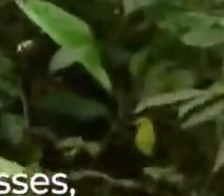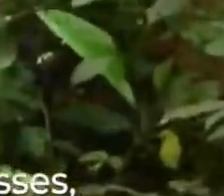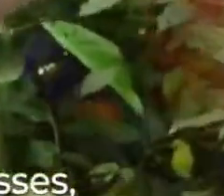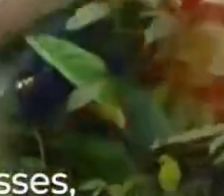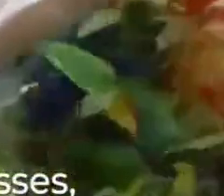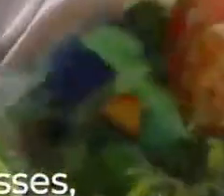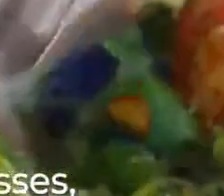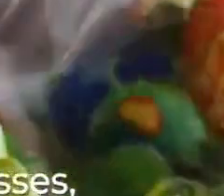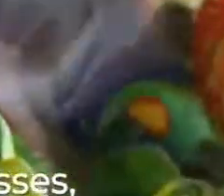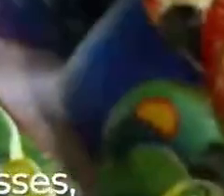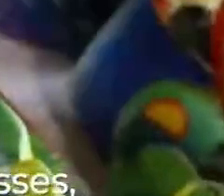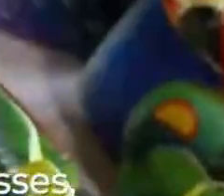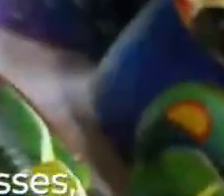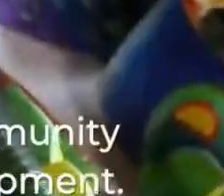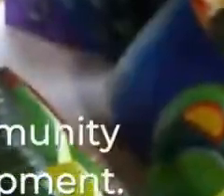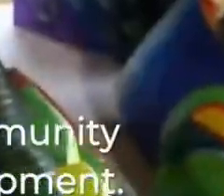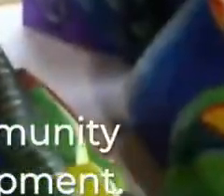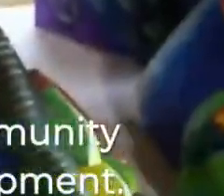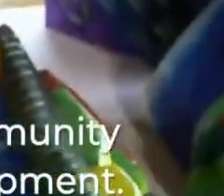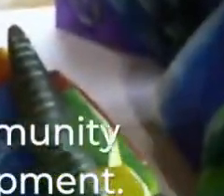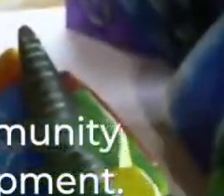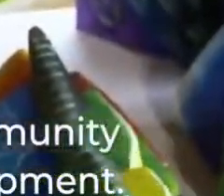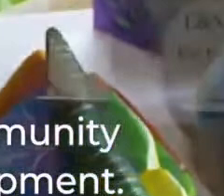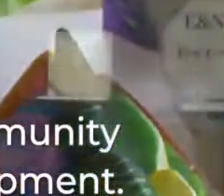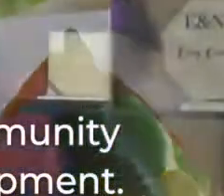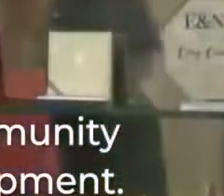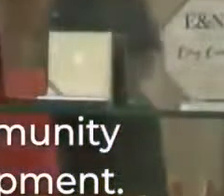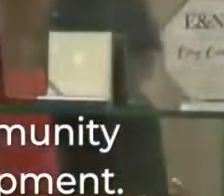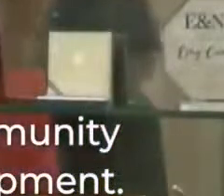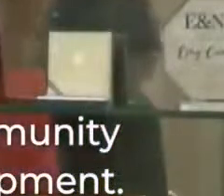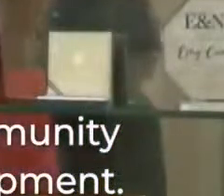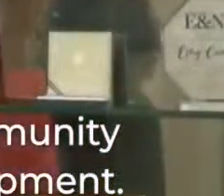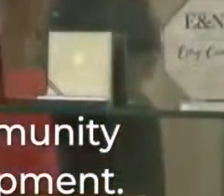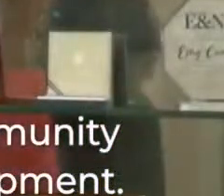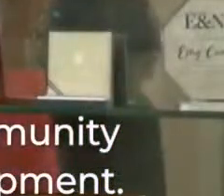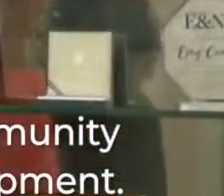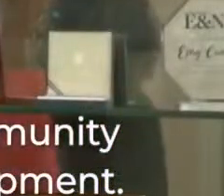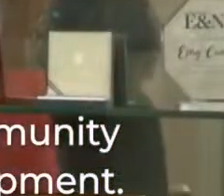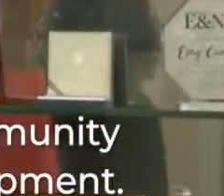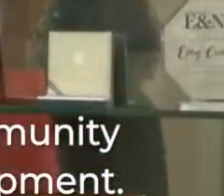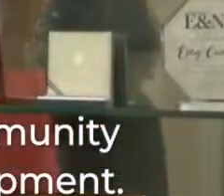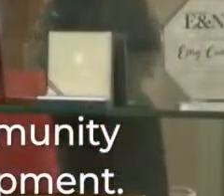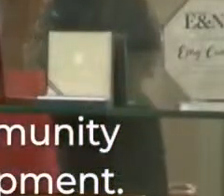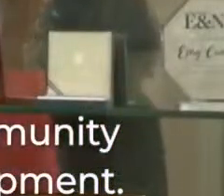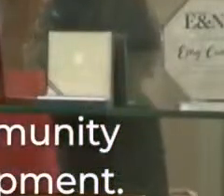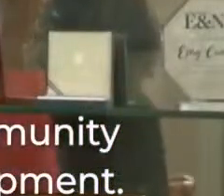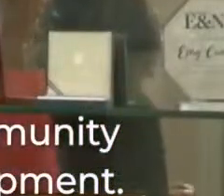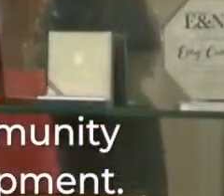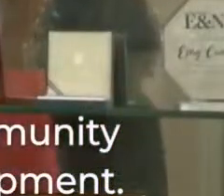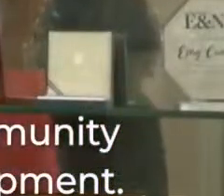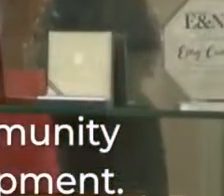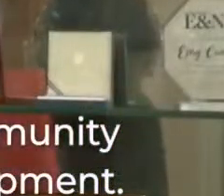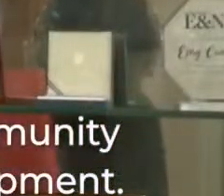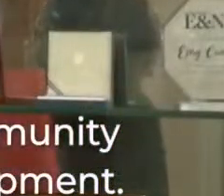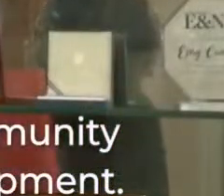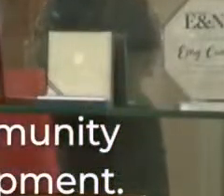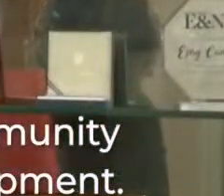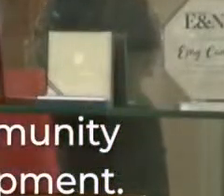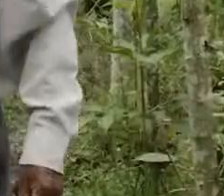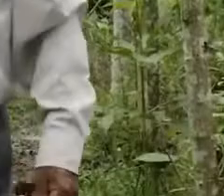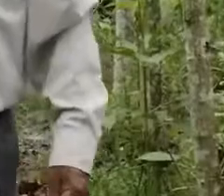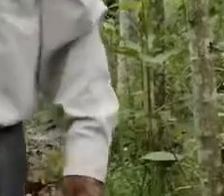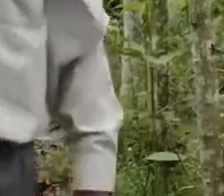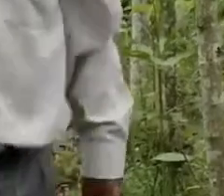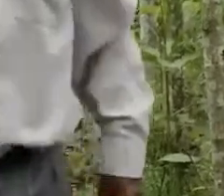el gobierno, la empresa privada, las organizaciones productivas como la comunidad demandan mejor productividad para su